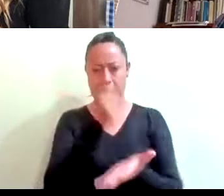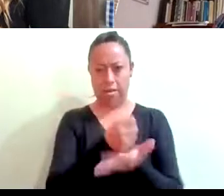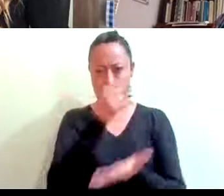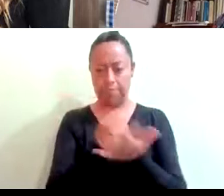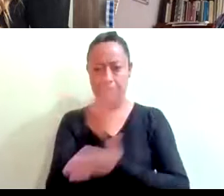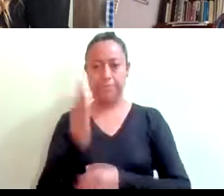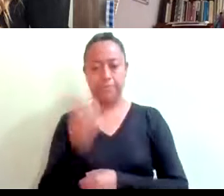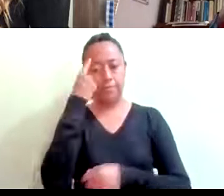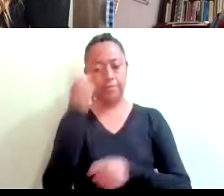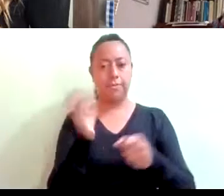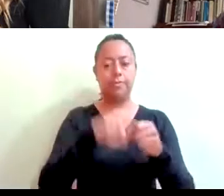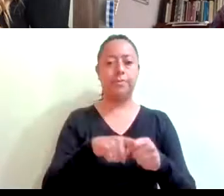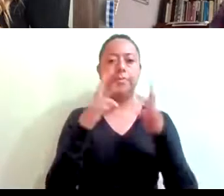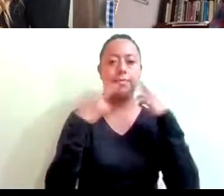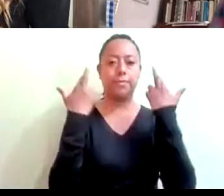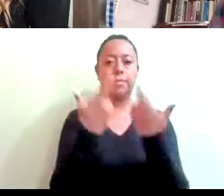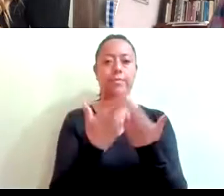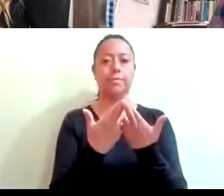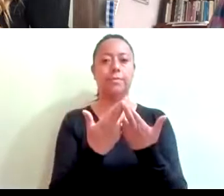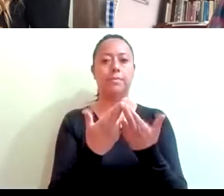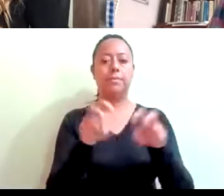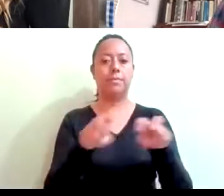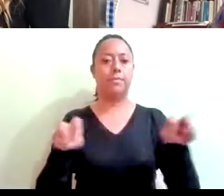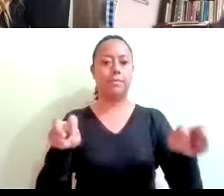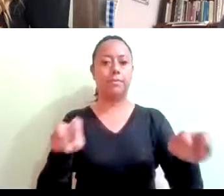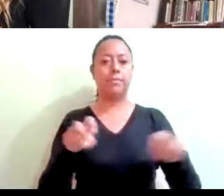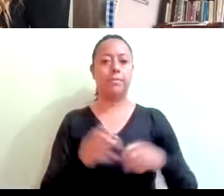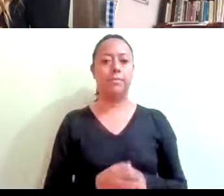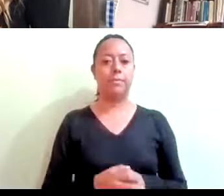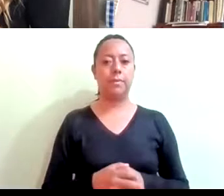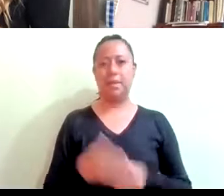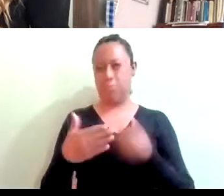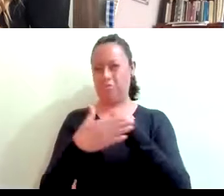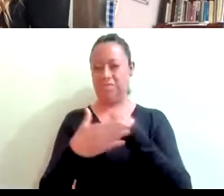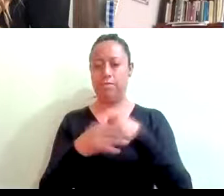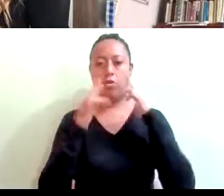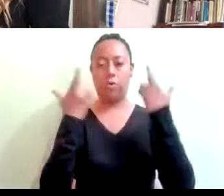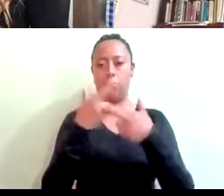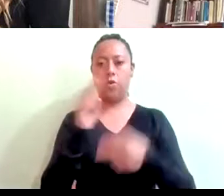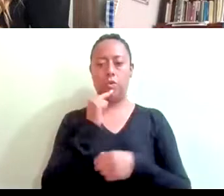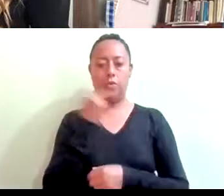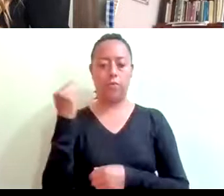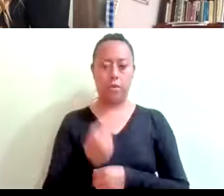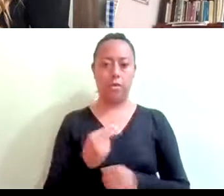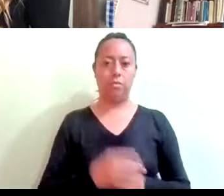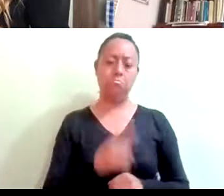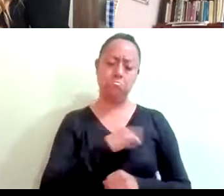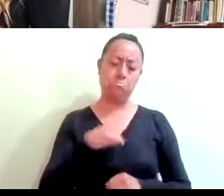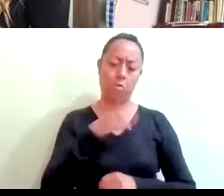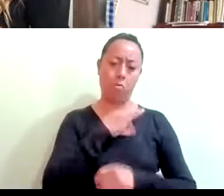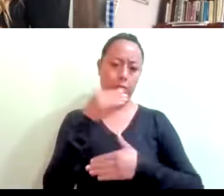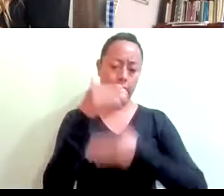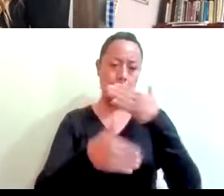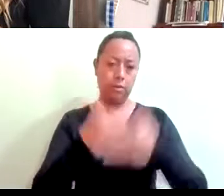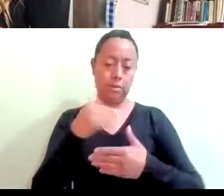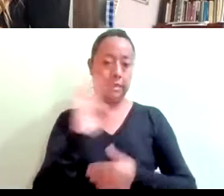a la sesión del Pleno extraordinario, que pudiéramos seguir revisando. Si hay algún tema